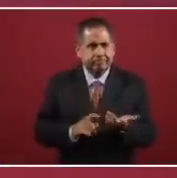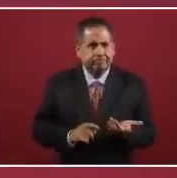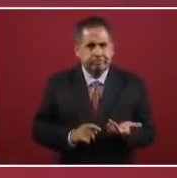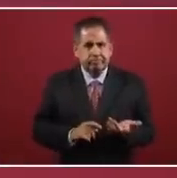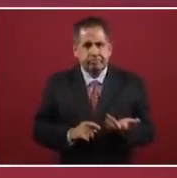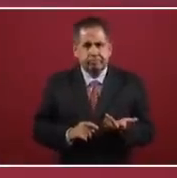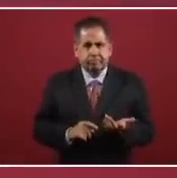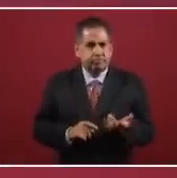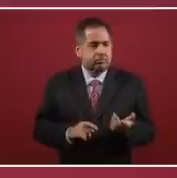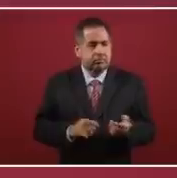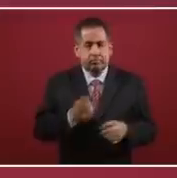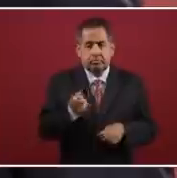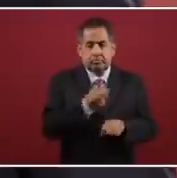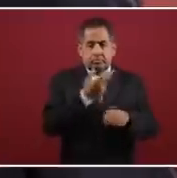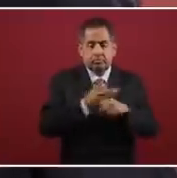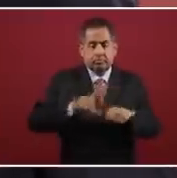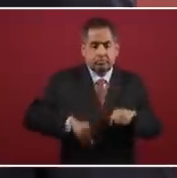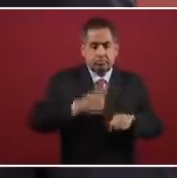es de que Gobernación,